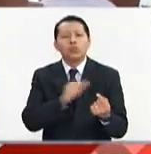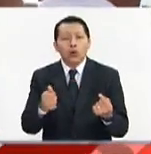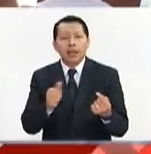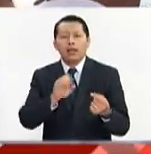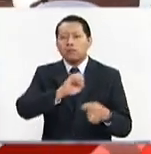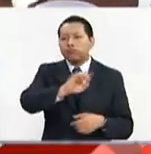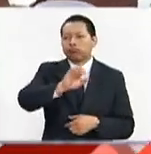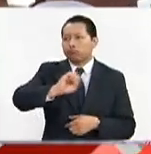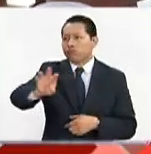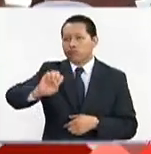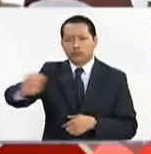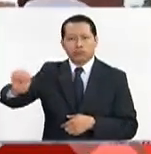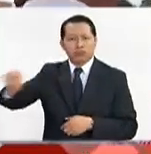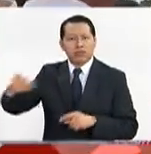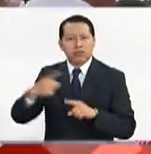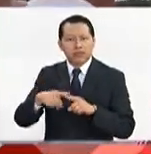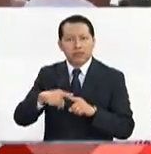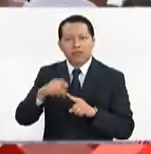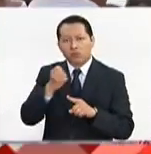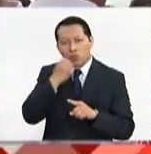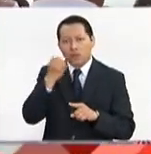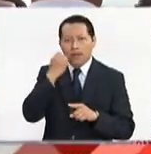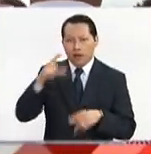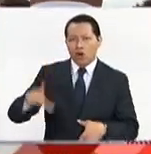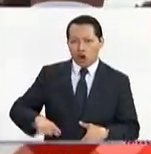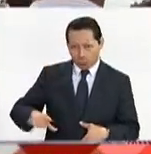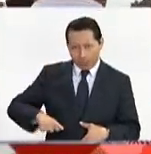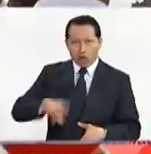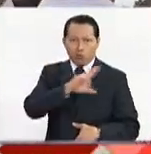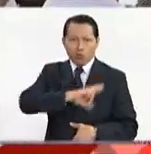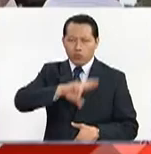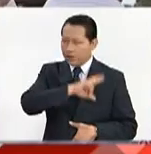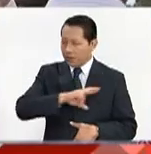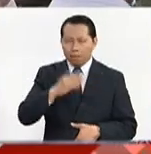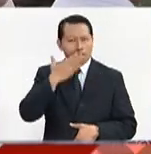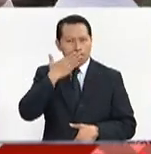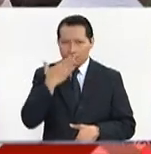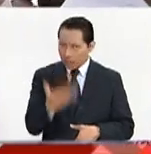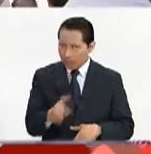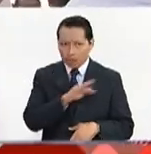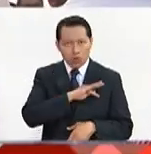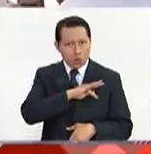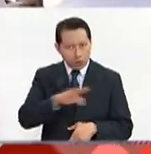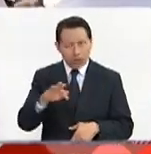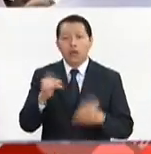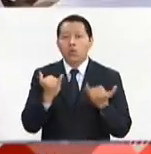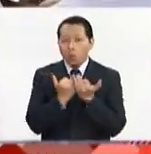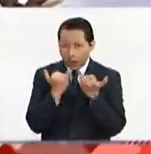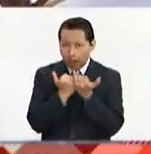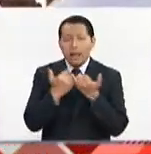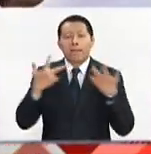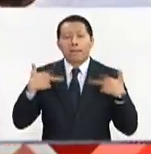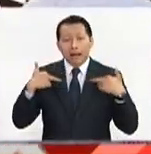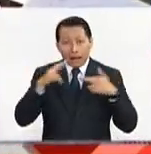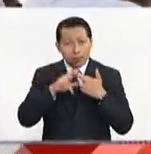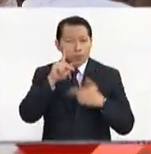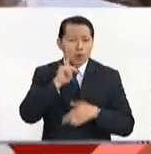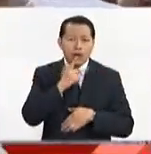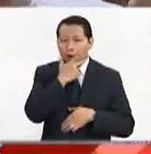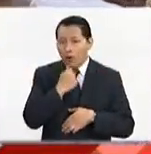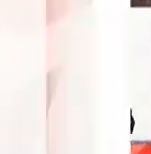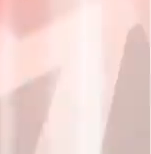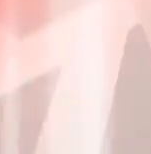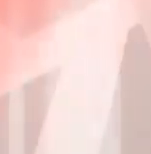otras escuelas, ya sea privadas o públicas, y que están todas las facilidades, y a las maestras y a los maestros también todas las facilidades de